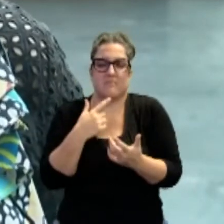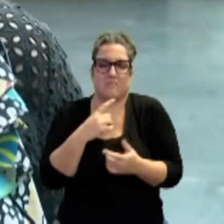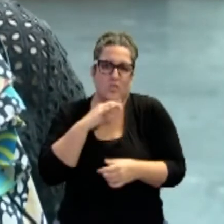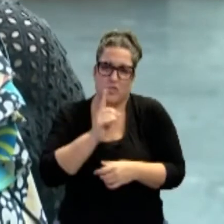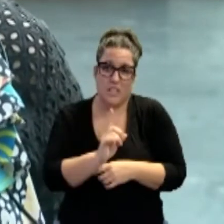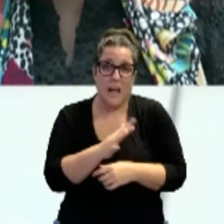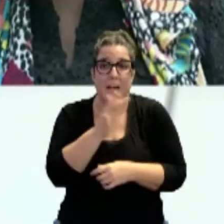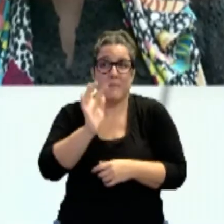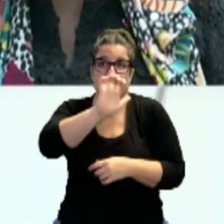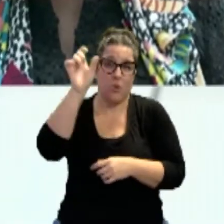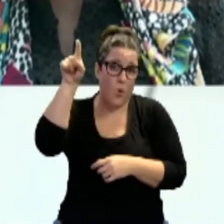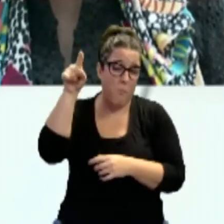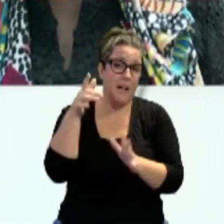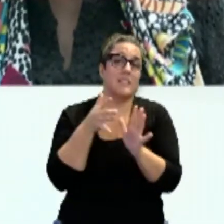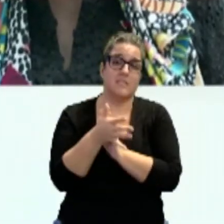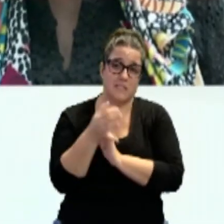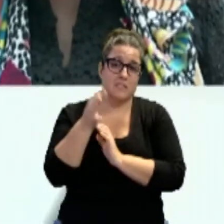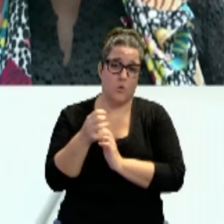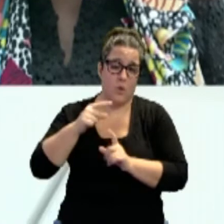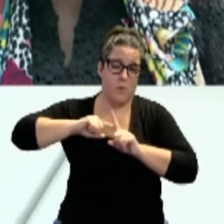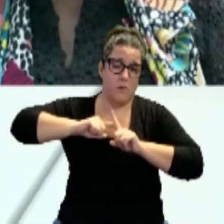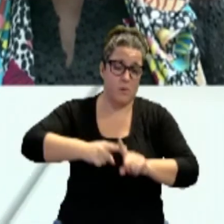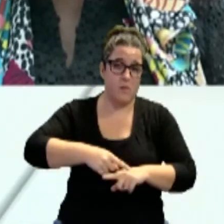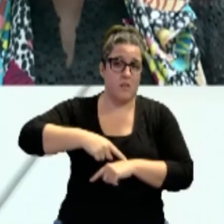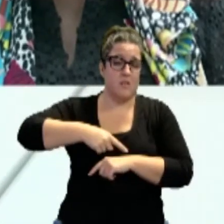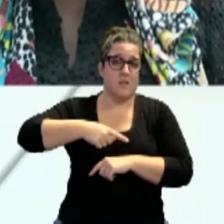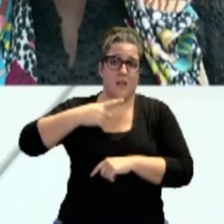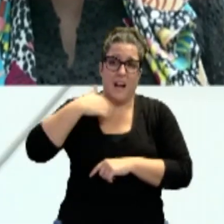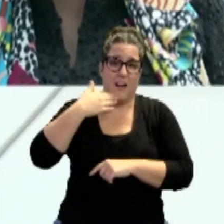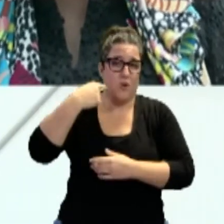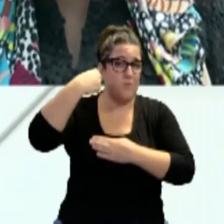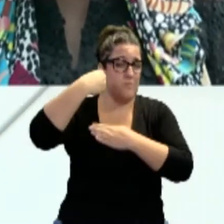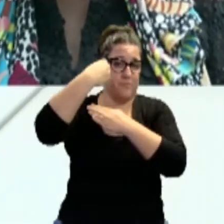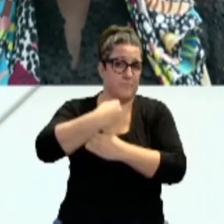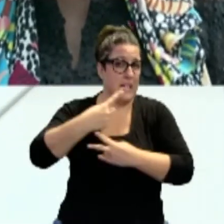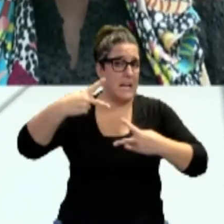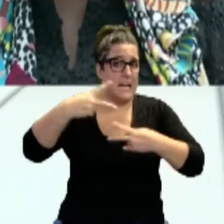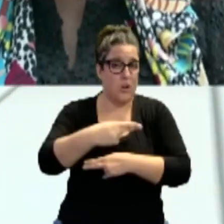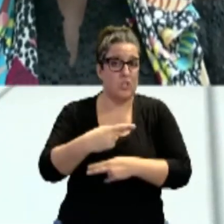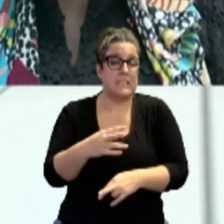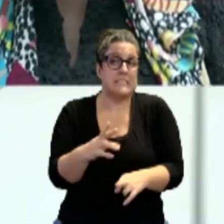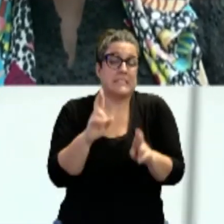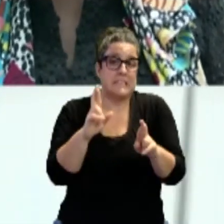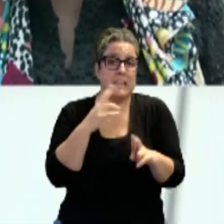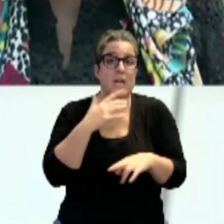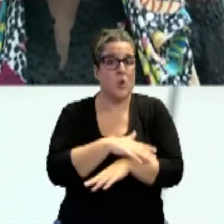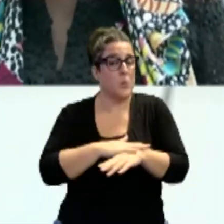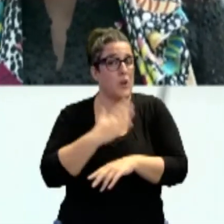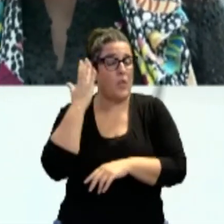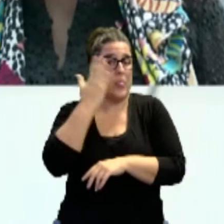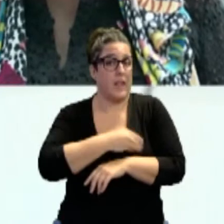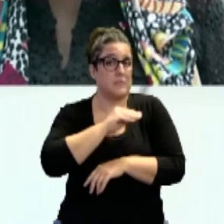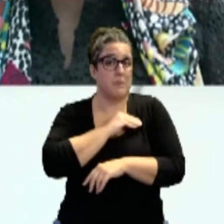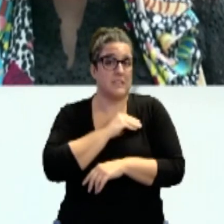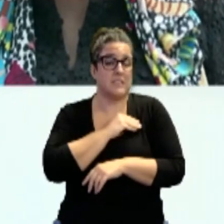ninguna duda, que vendrá con la rebaja y vendrá exigiendo recortes, que esperemos que el Gobierno de España se niegue y, por ejemplo, no se recorten